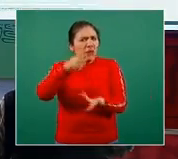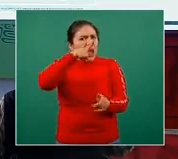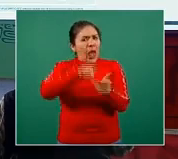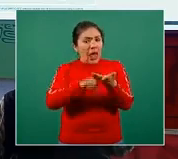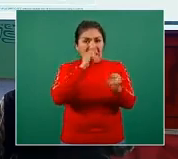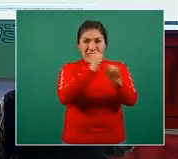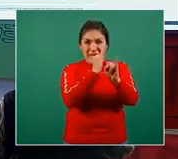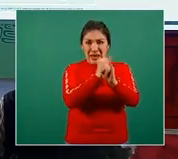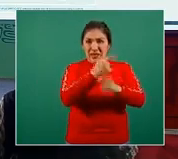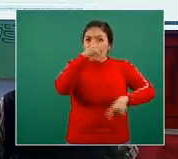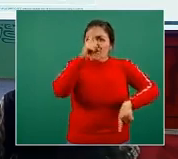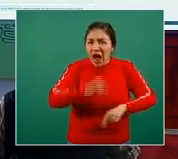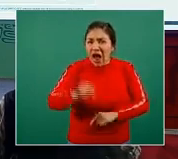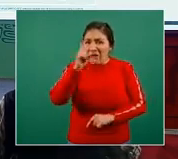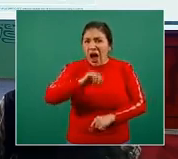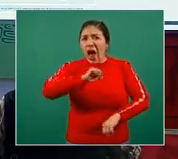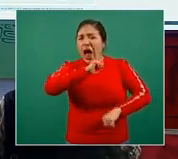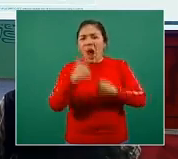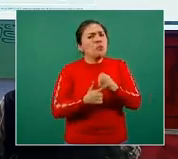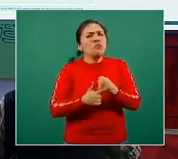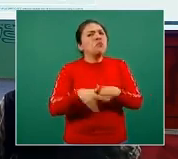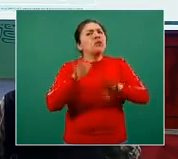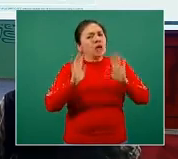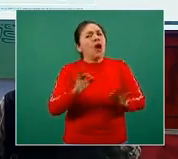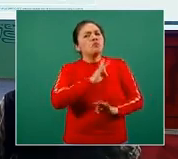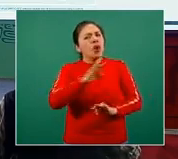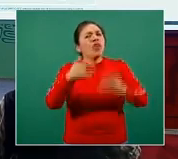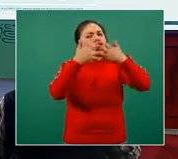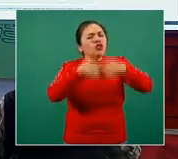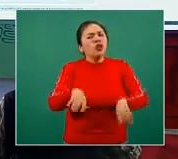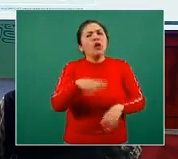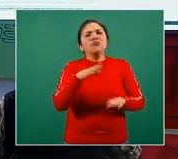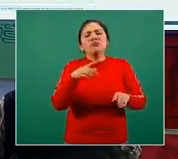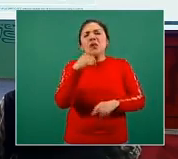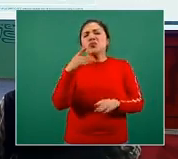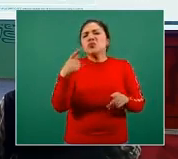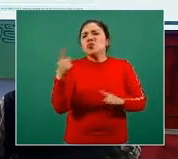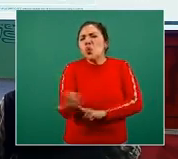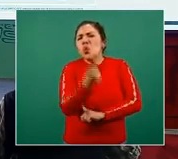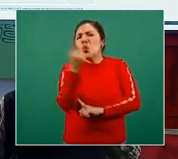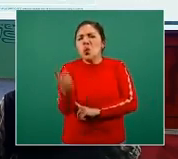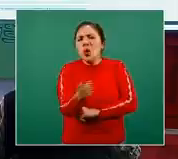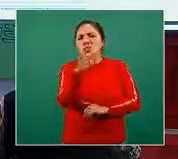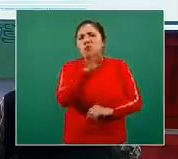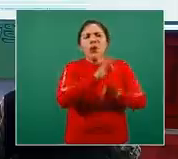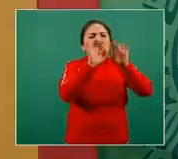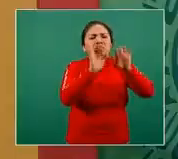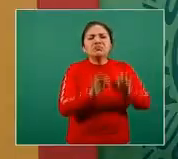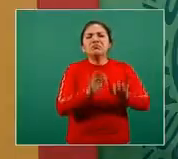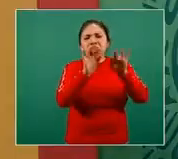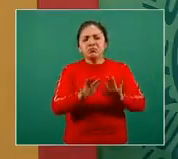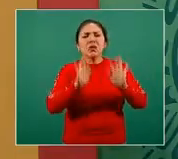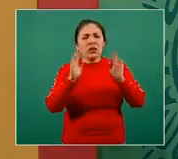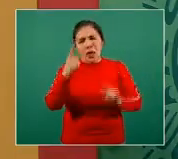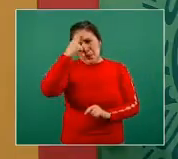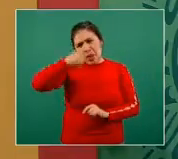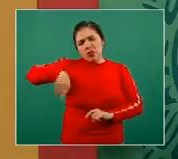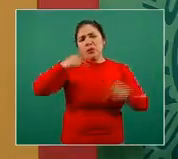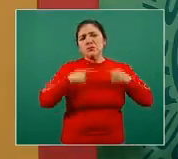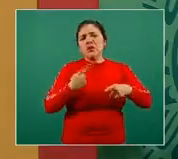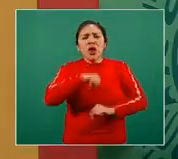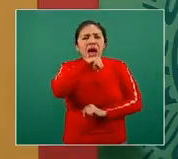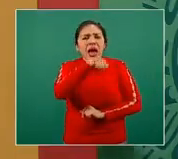fallo alguno, está funcionando en horario continuo y está abierta a toda persona adulta mayor y el procedimiento de registro